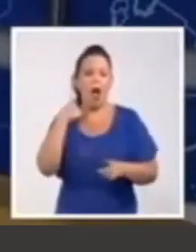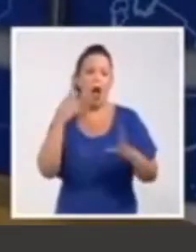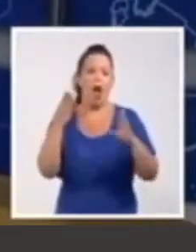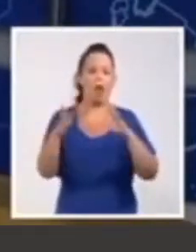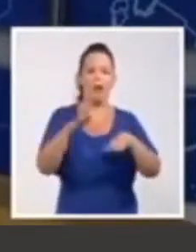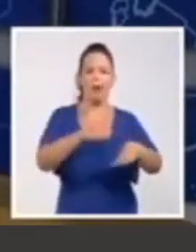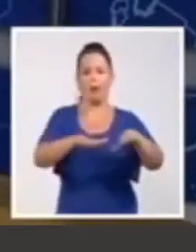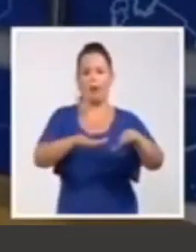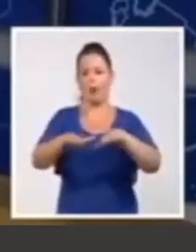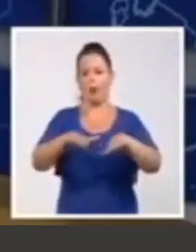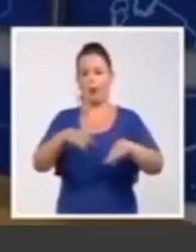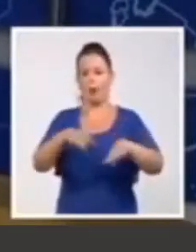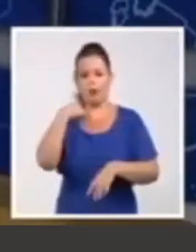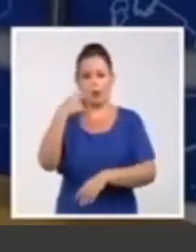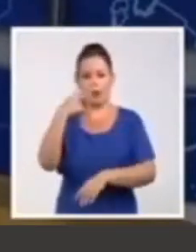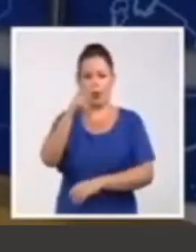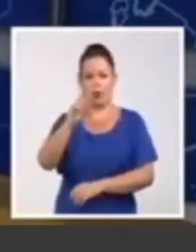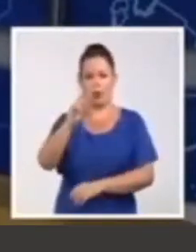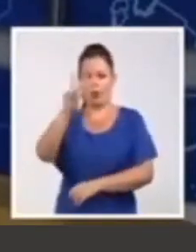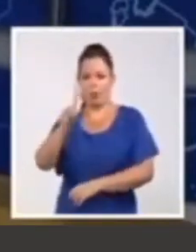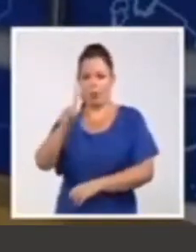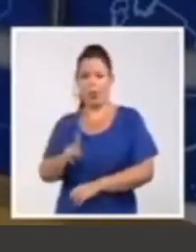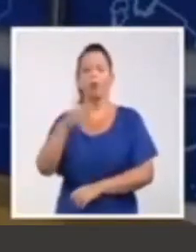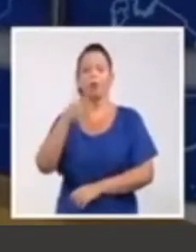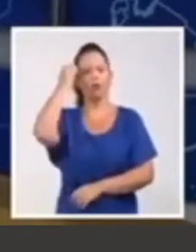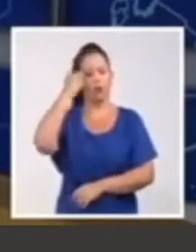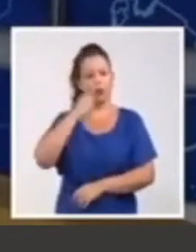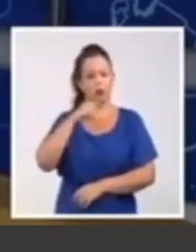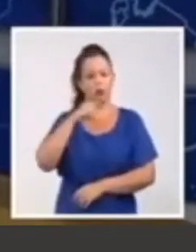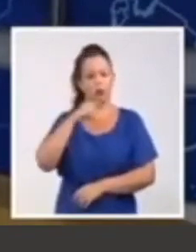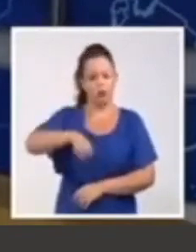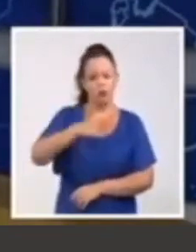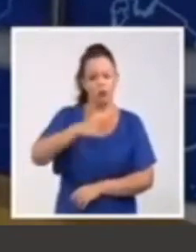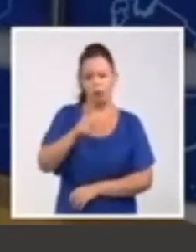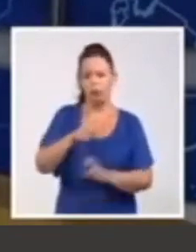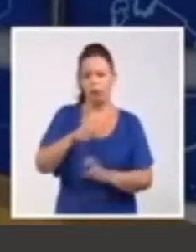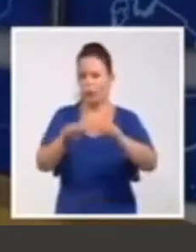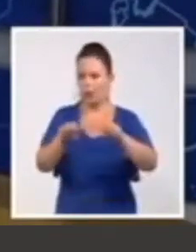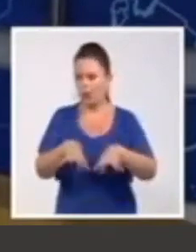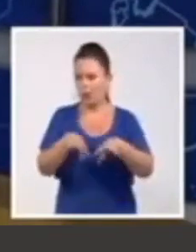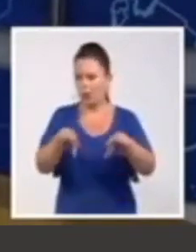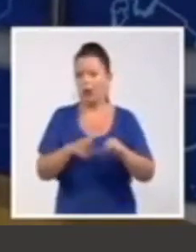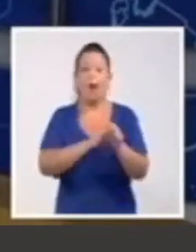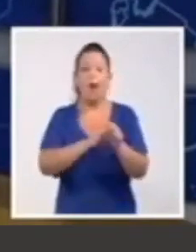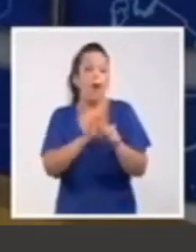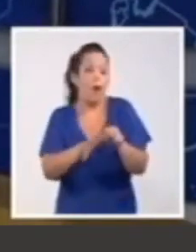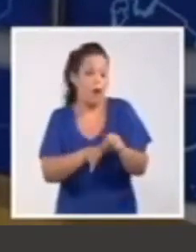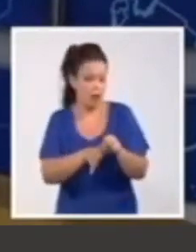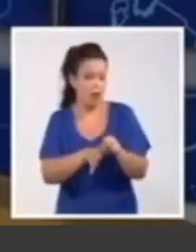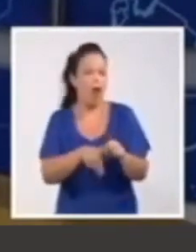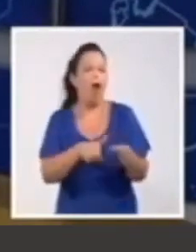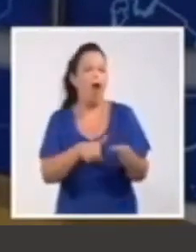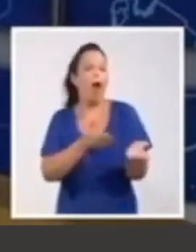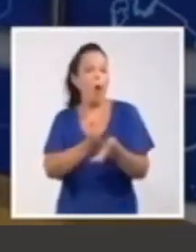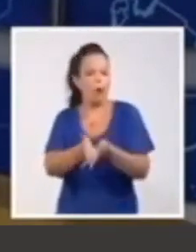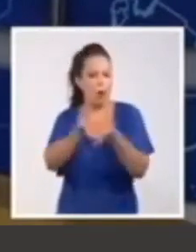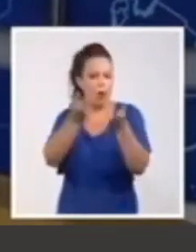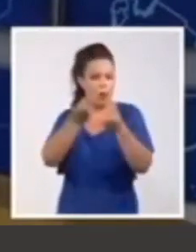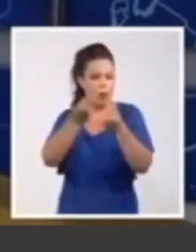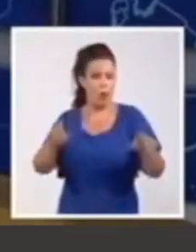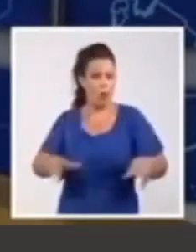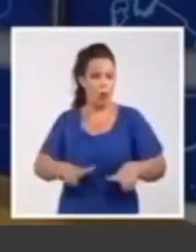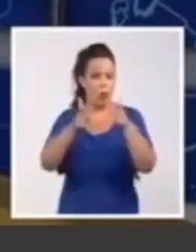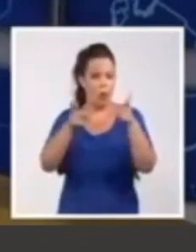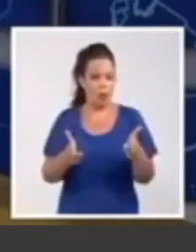2021 y considerando el mejoramiento de la situación epidemiológica en el país se mantiene la realización del ejercicio